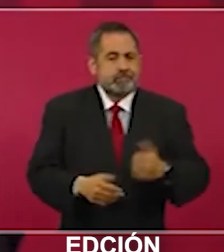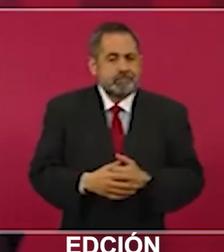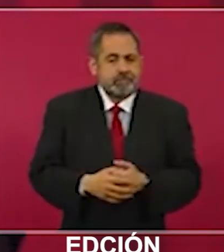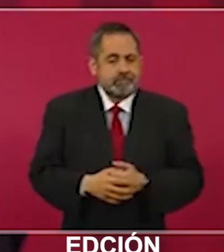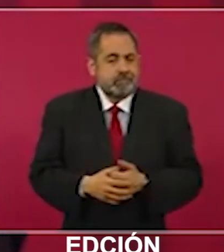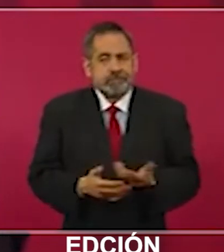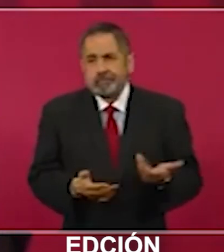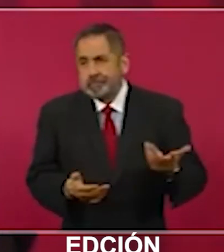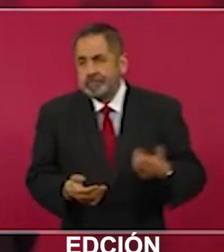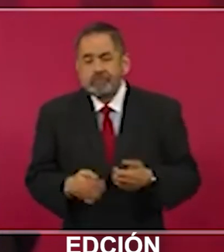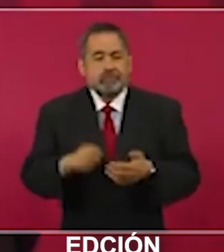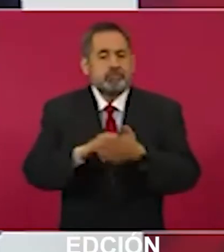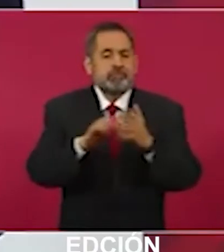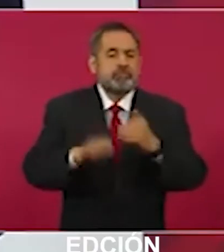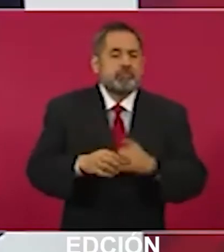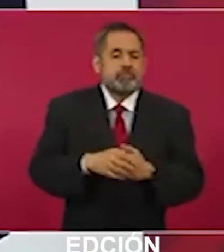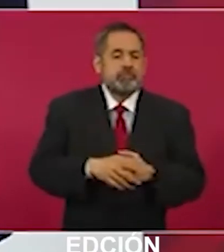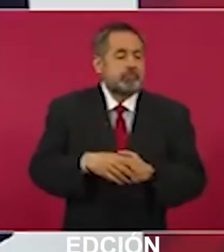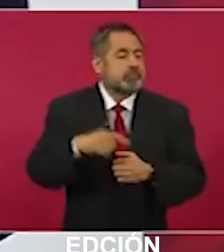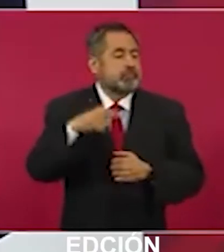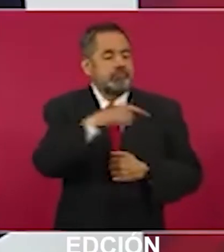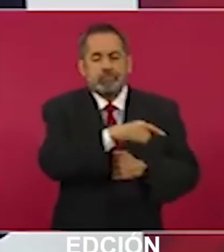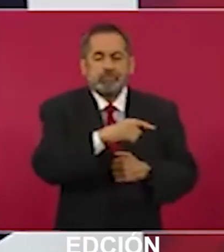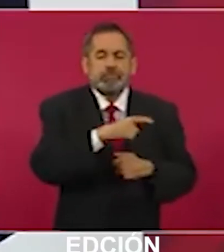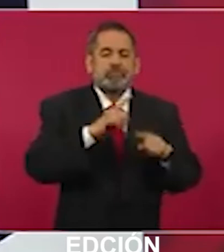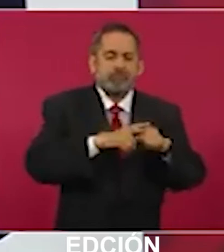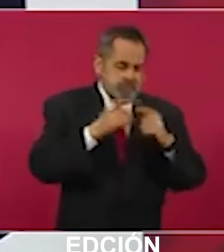Suele pasar que los estudios los hacen